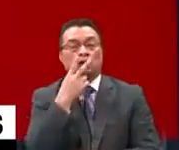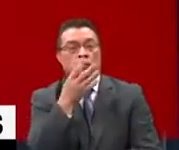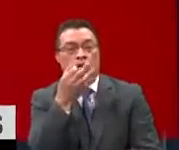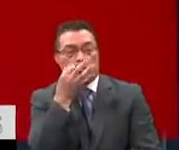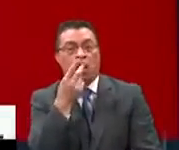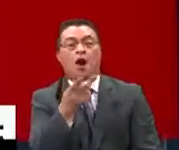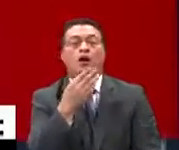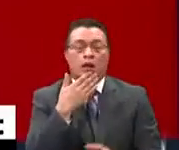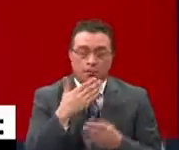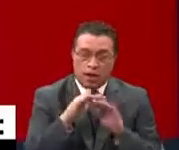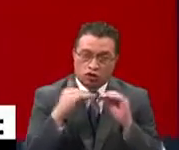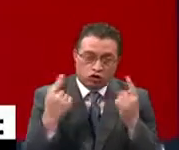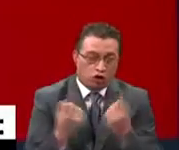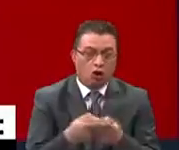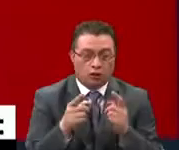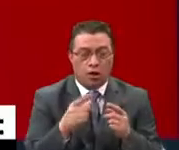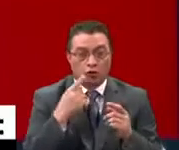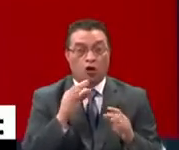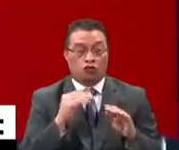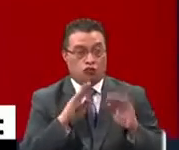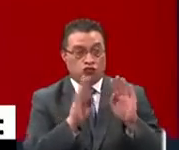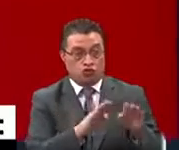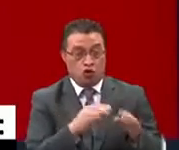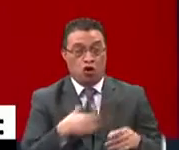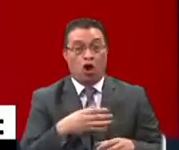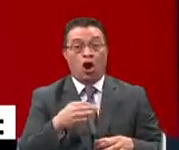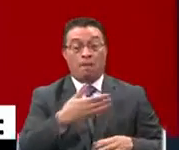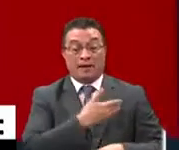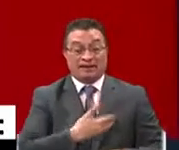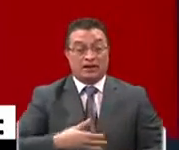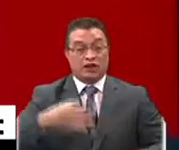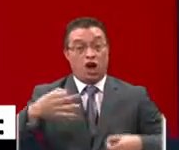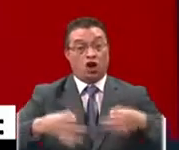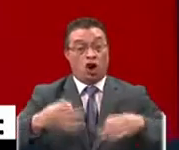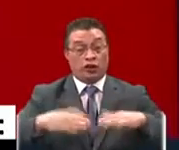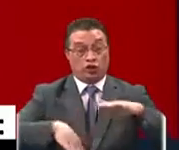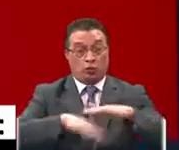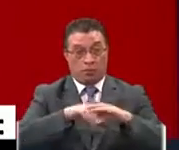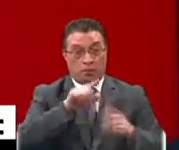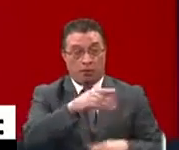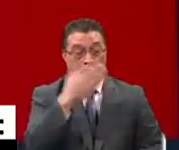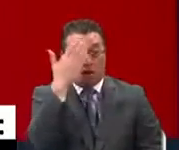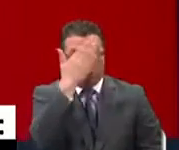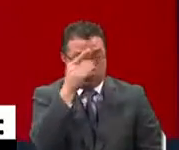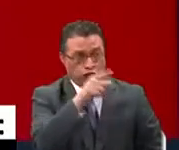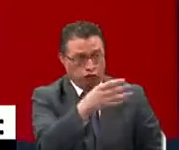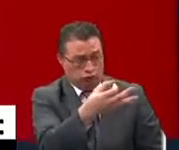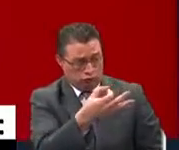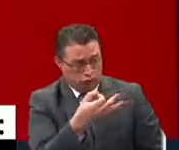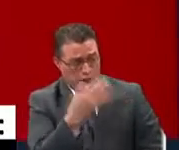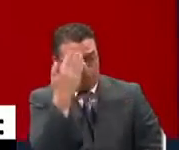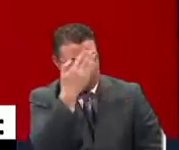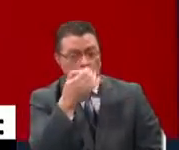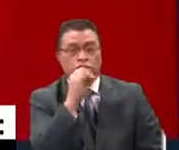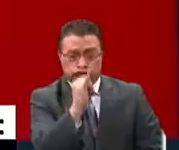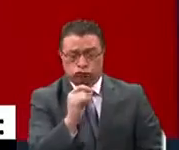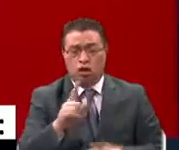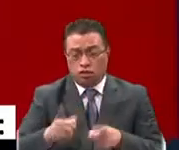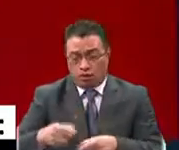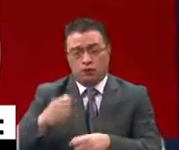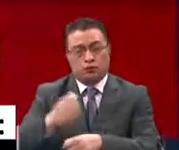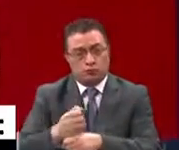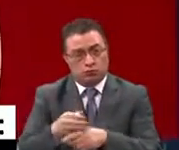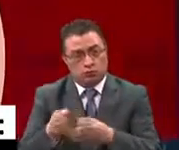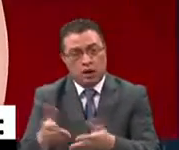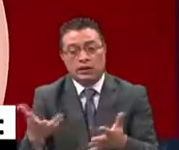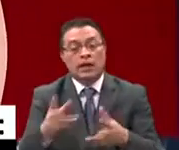estamos en esto, por supuesto, con el presidente de la Corte Suprema, que ha señalado su preocupación. Nosotros acogemos esa preocupación, tenemos que trabajar,